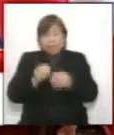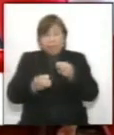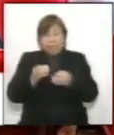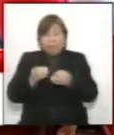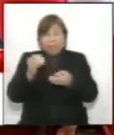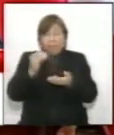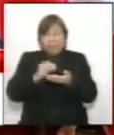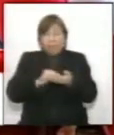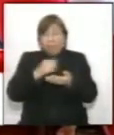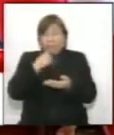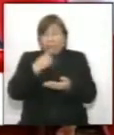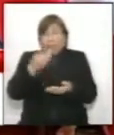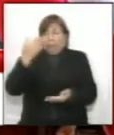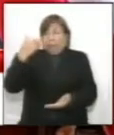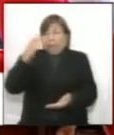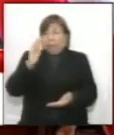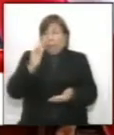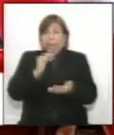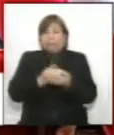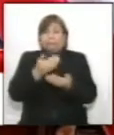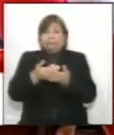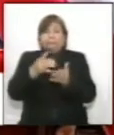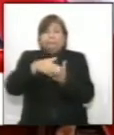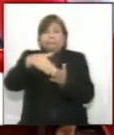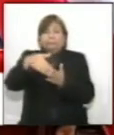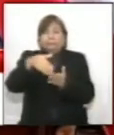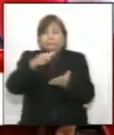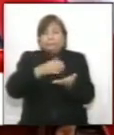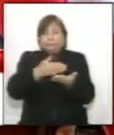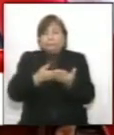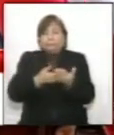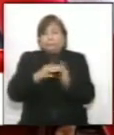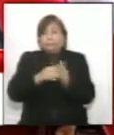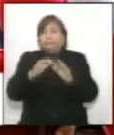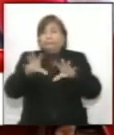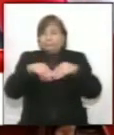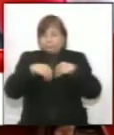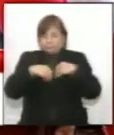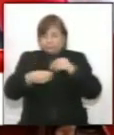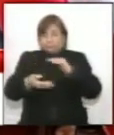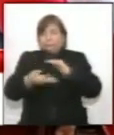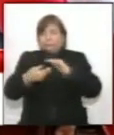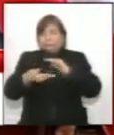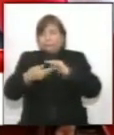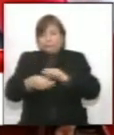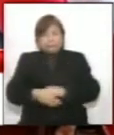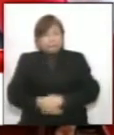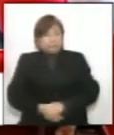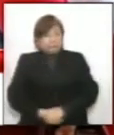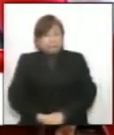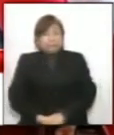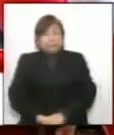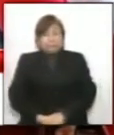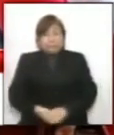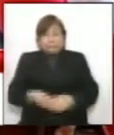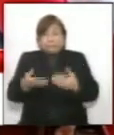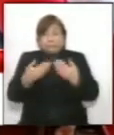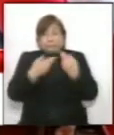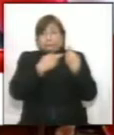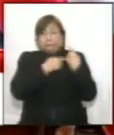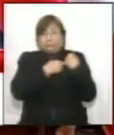agregar si fuera así, es el tema de las tablets, donde él ha reconocido que hay corrupción. Y corrupción que sí tiene